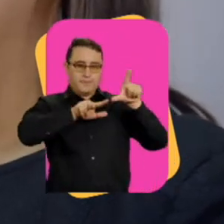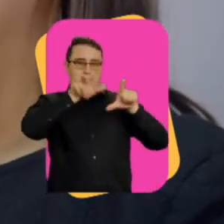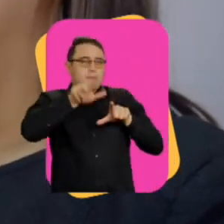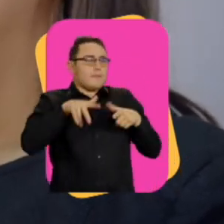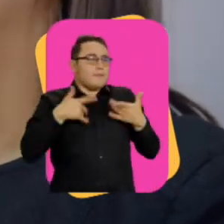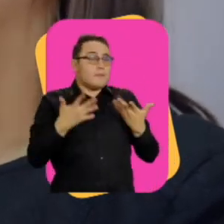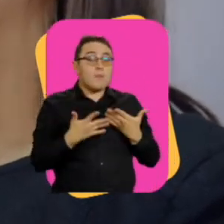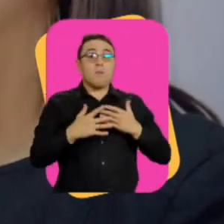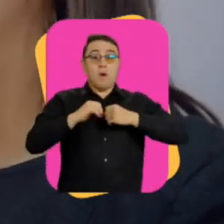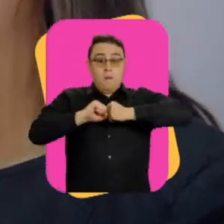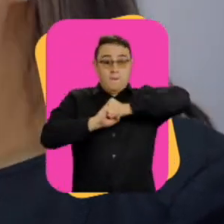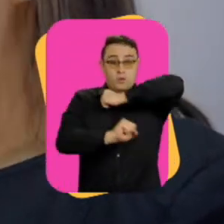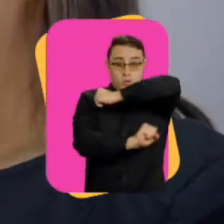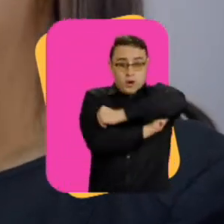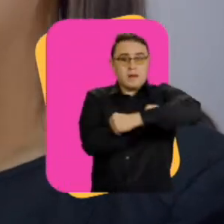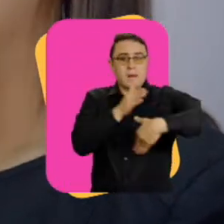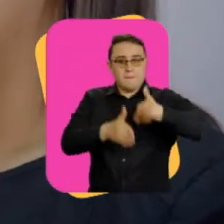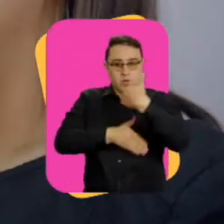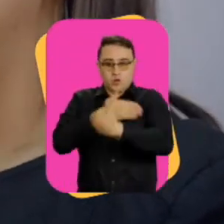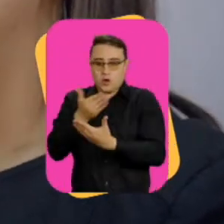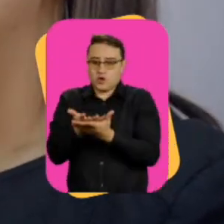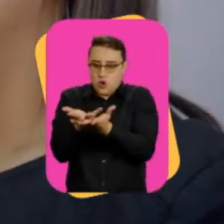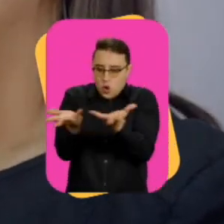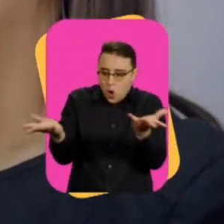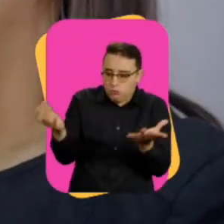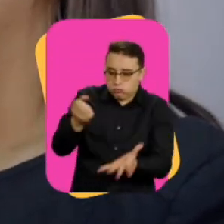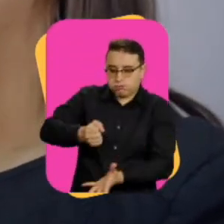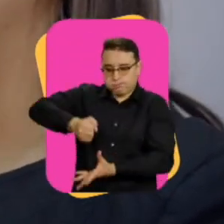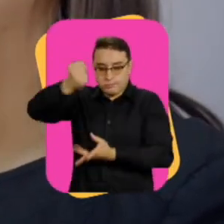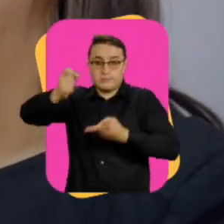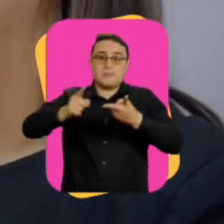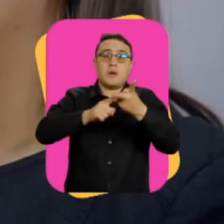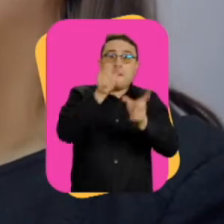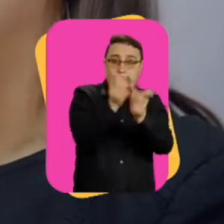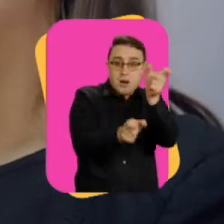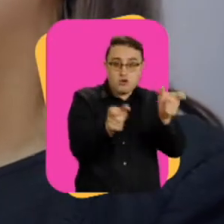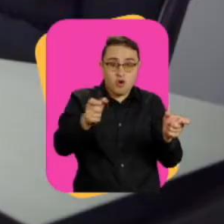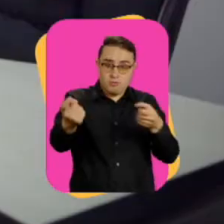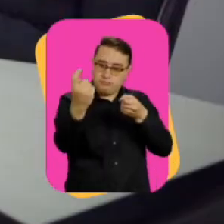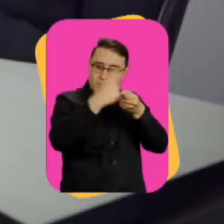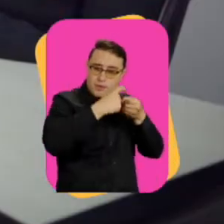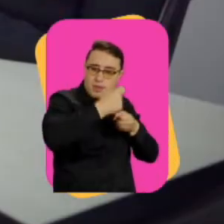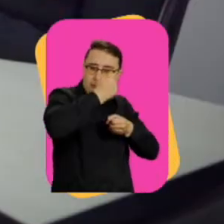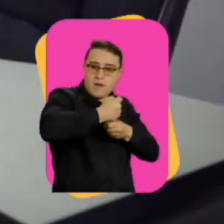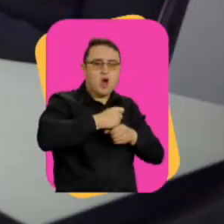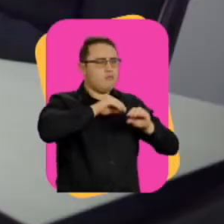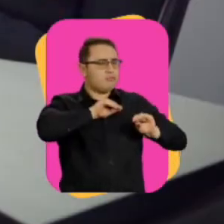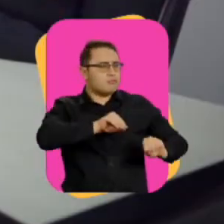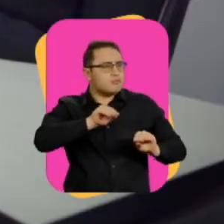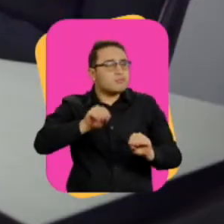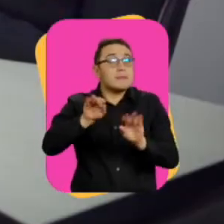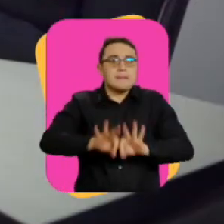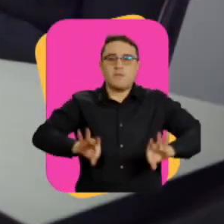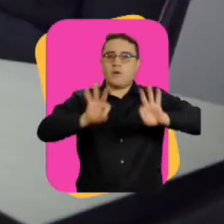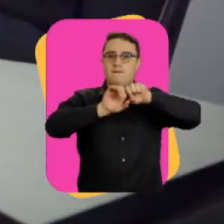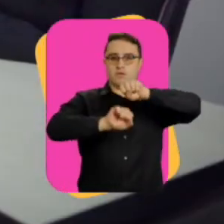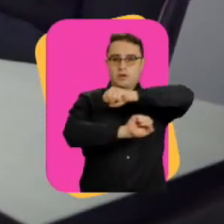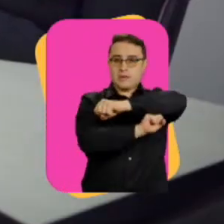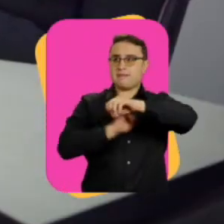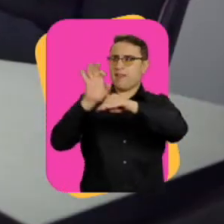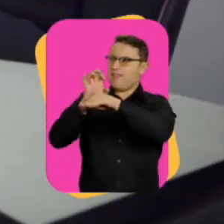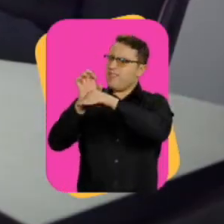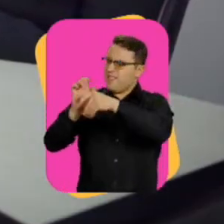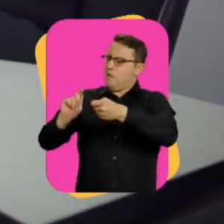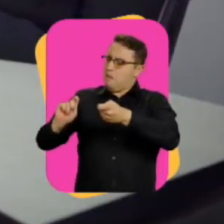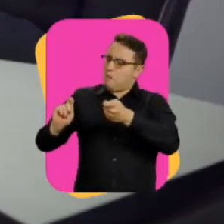fortalezcamos los procesos de recursos físicos, a que fortalezcamos el proceso de talento humano en cuanto a que seguimos trabajando en la reestructuración de la entidad,